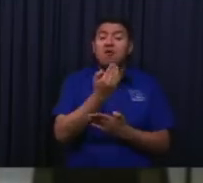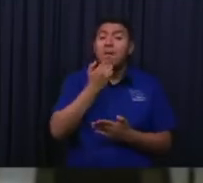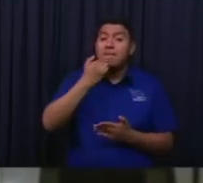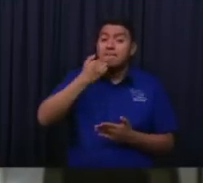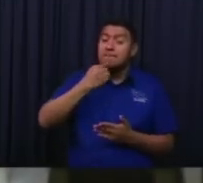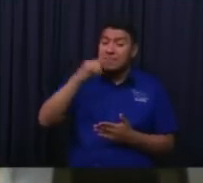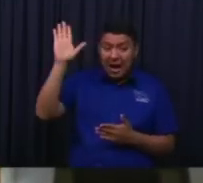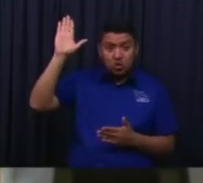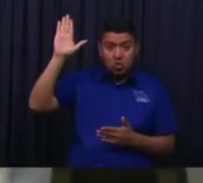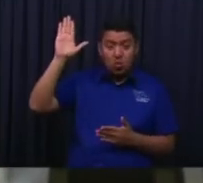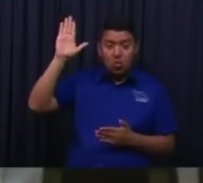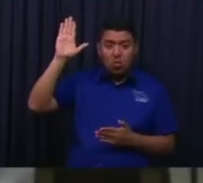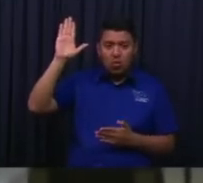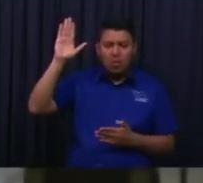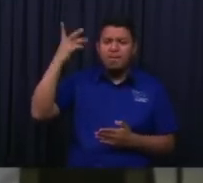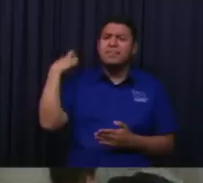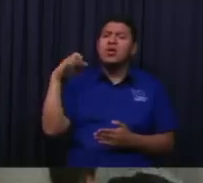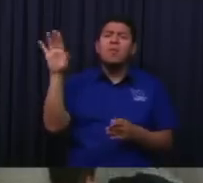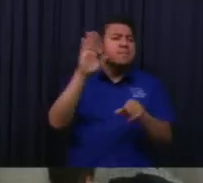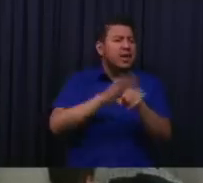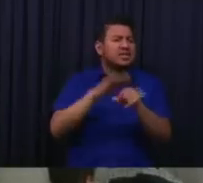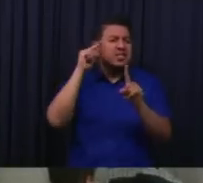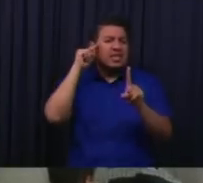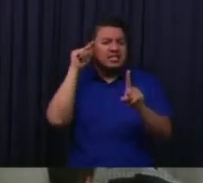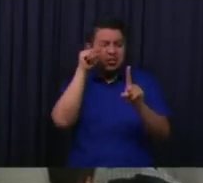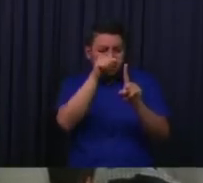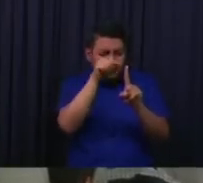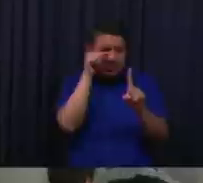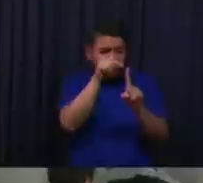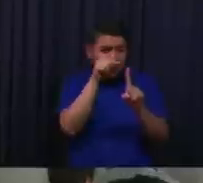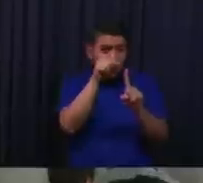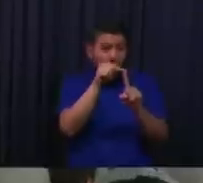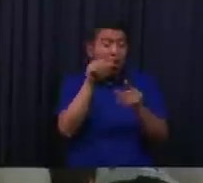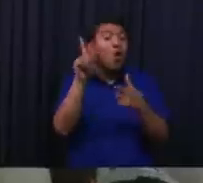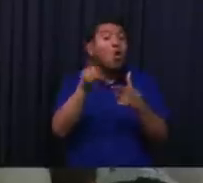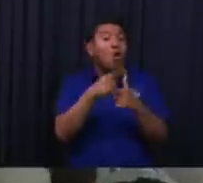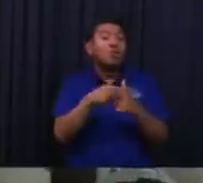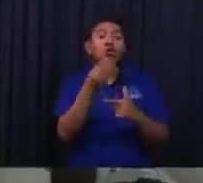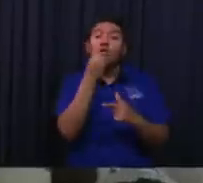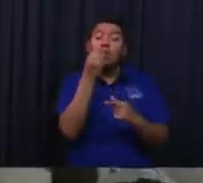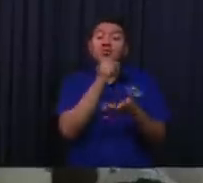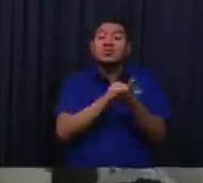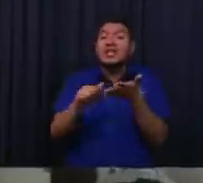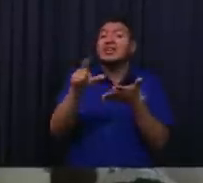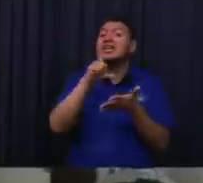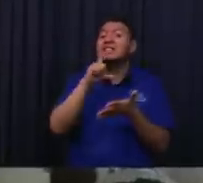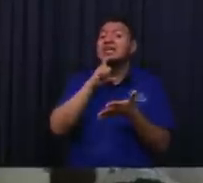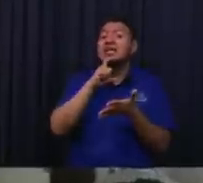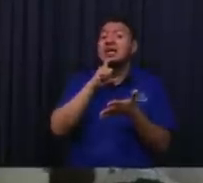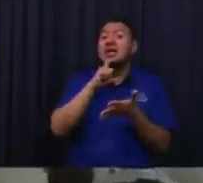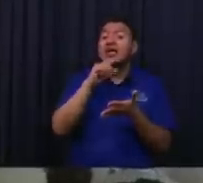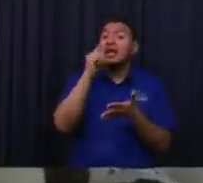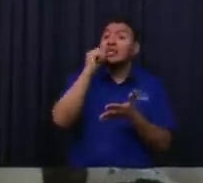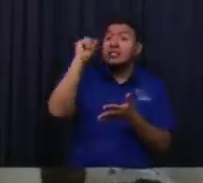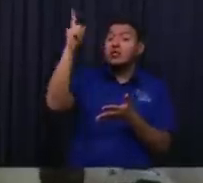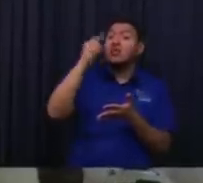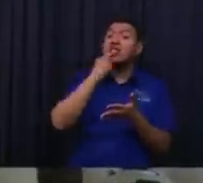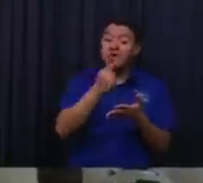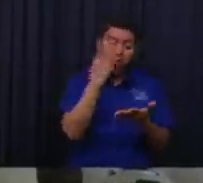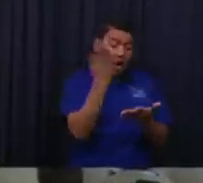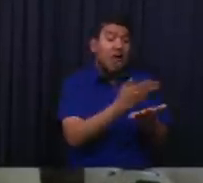con mayor especificidad cuando nos sentamos a celebrar la Santa Cena. El Señor dijo entonces en 1 Corintios